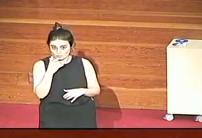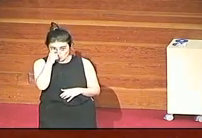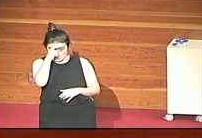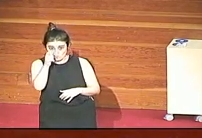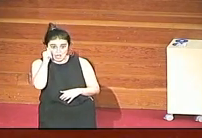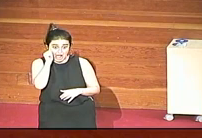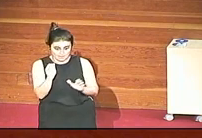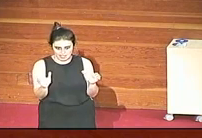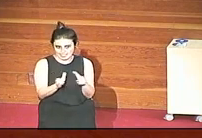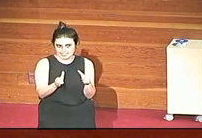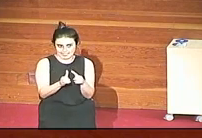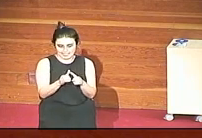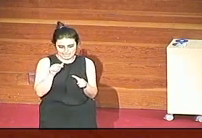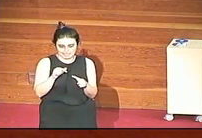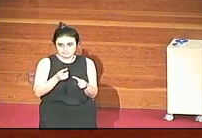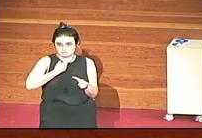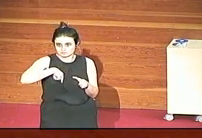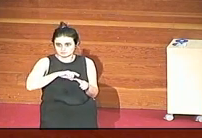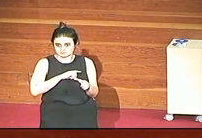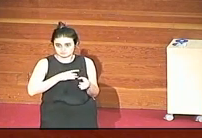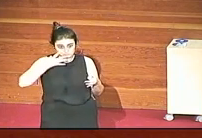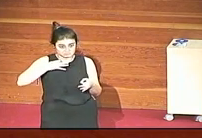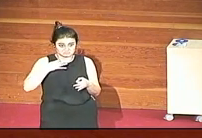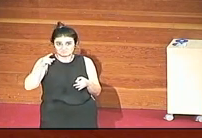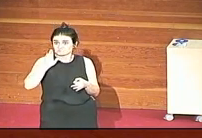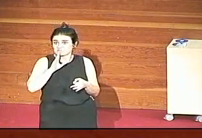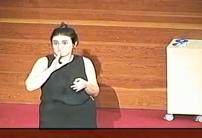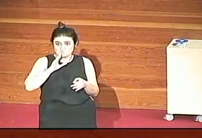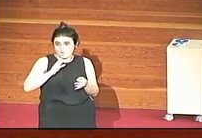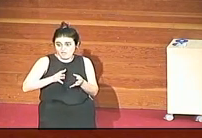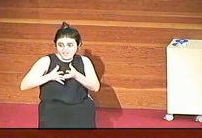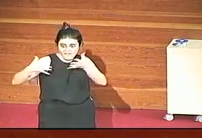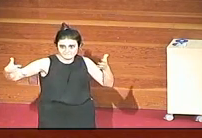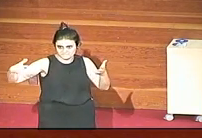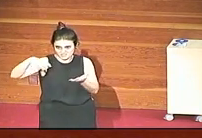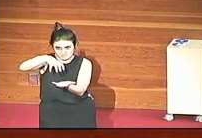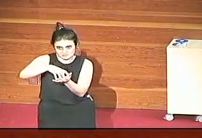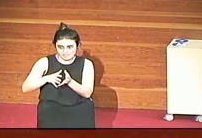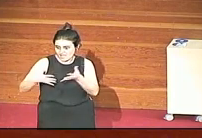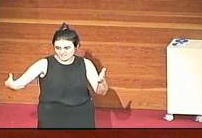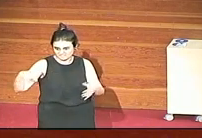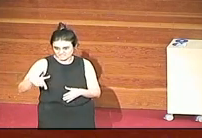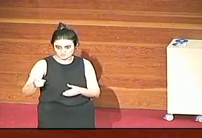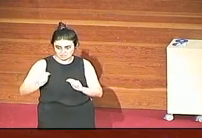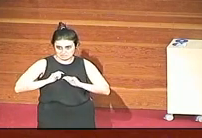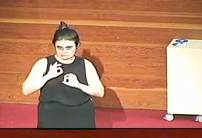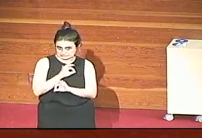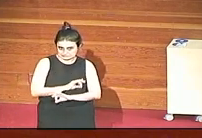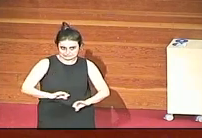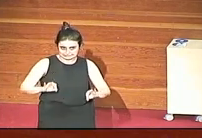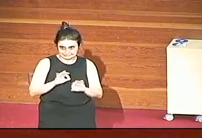pequeñitos que al final no vamos a recibir nada de esas de esas grandes multinacionales